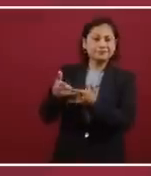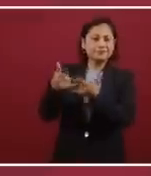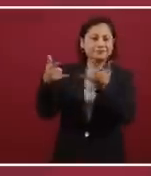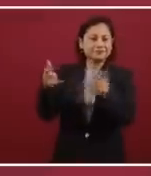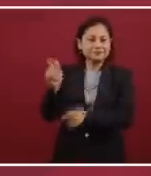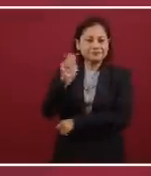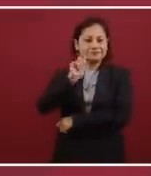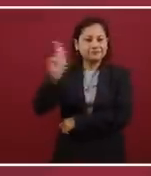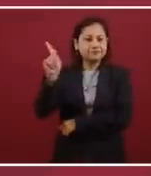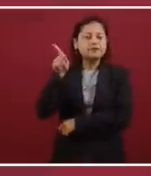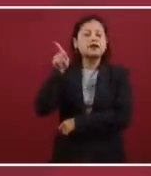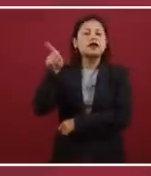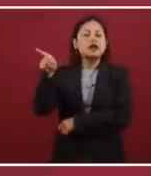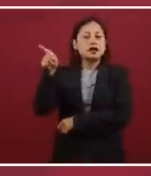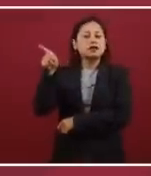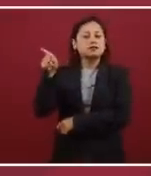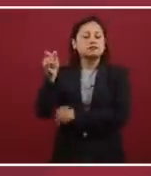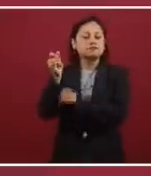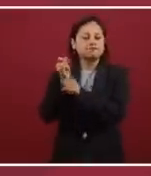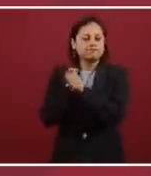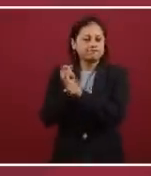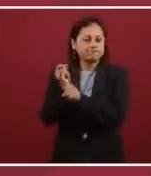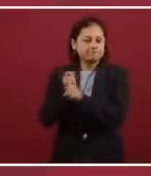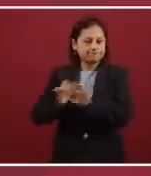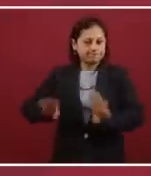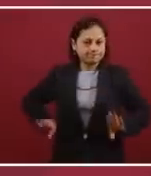Es un investigador,